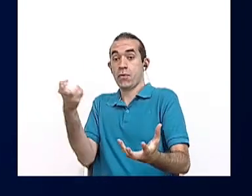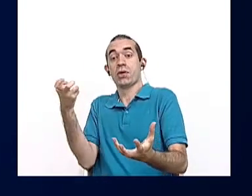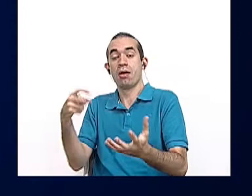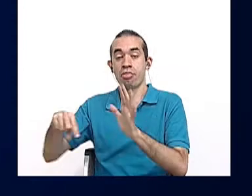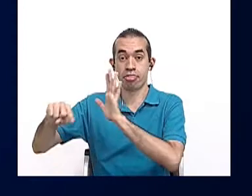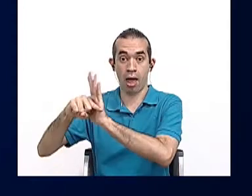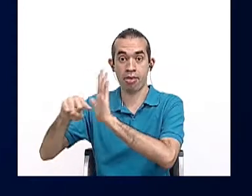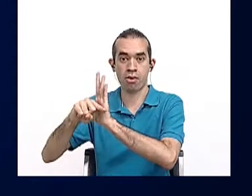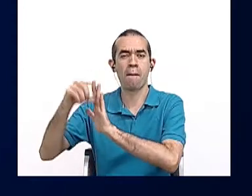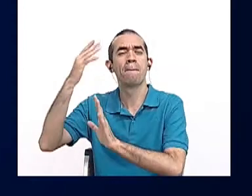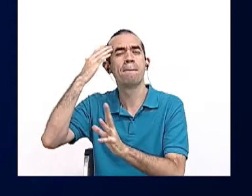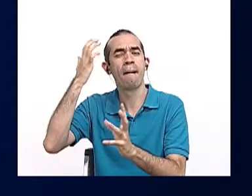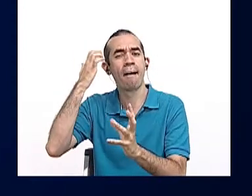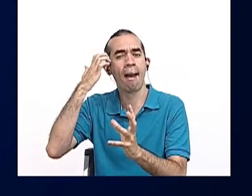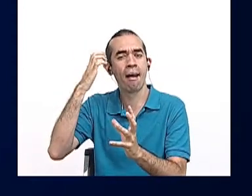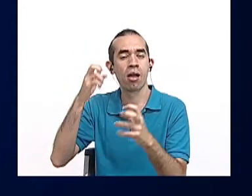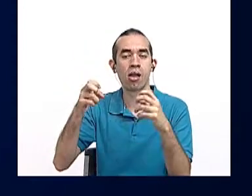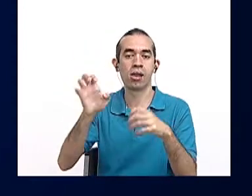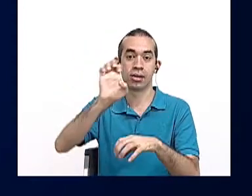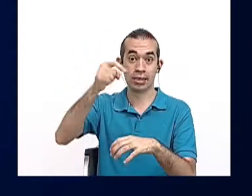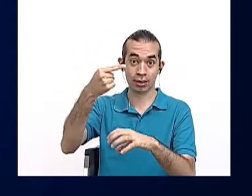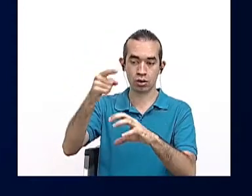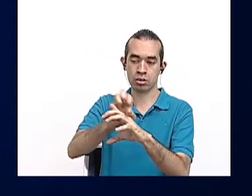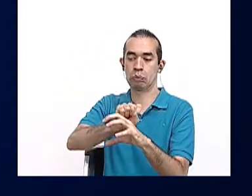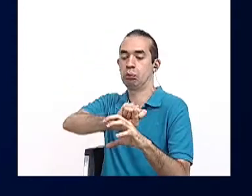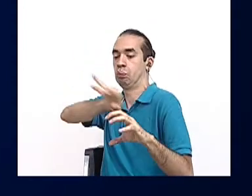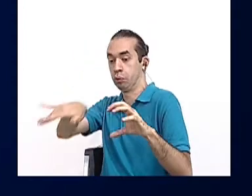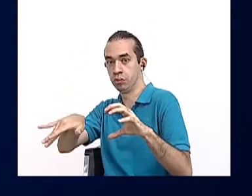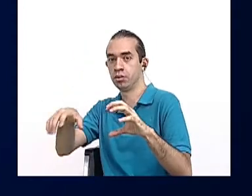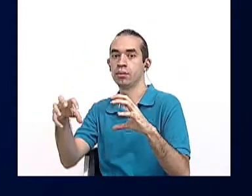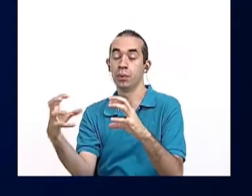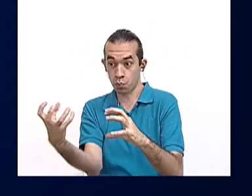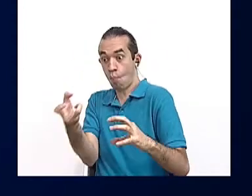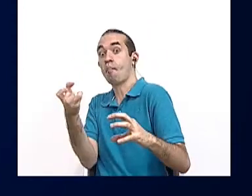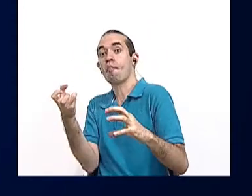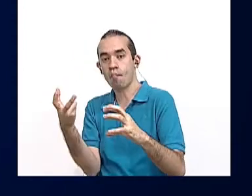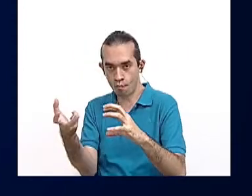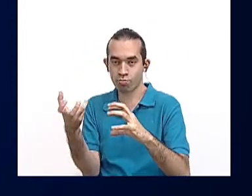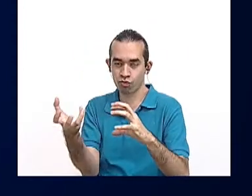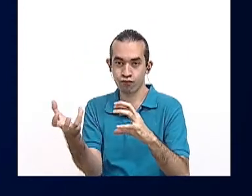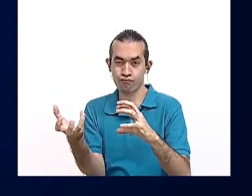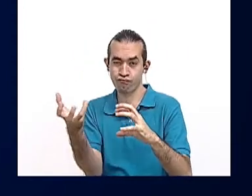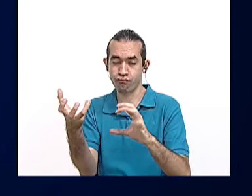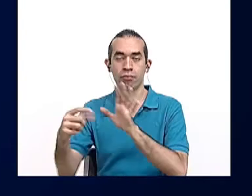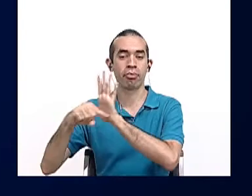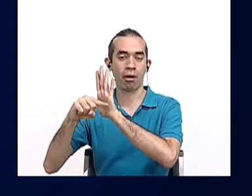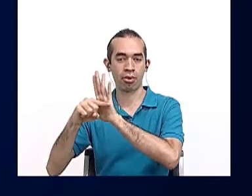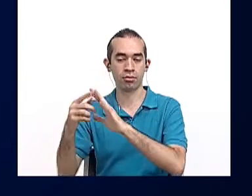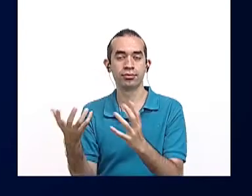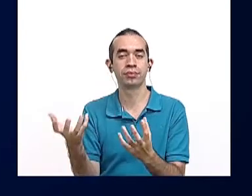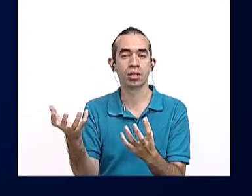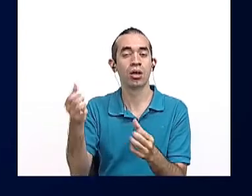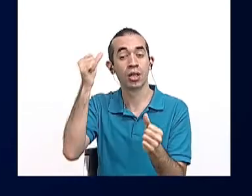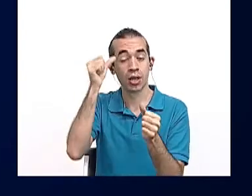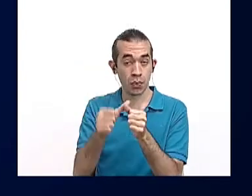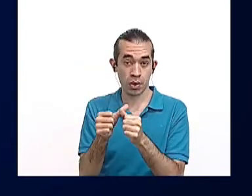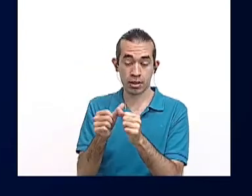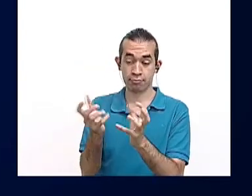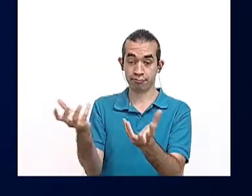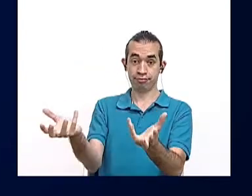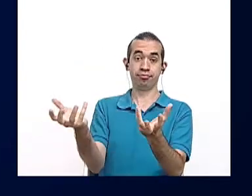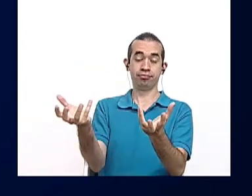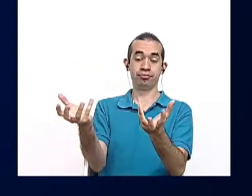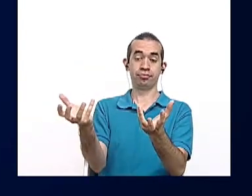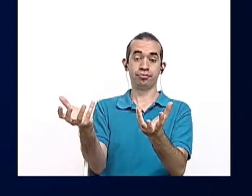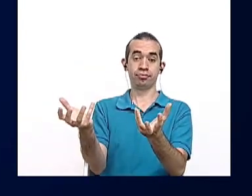negativamente es porque ganó electrones. Muy bien. Recordemos que hay una diferencia